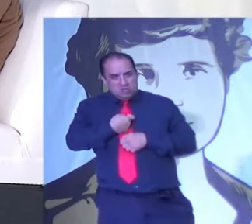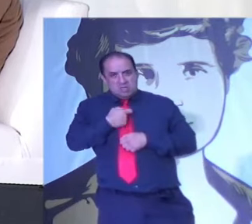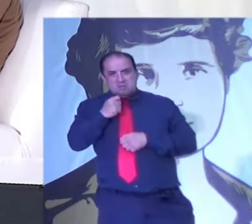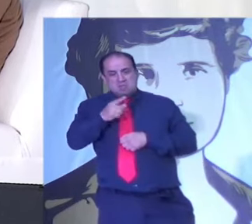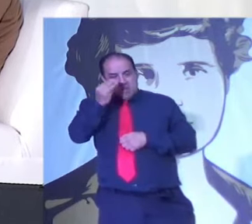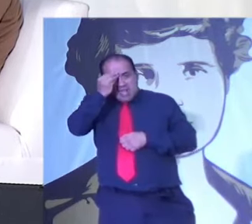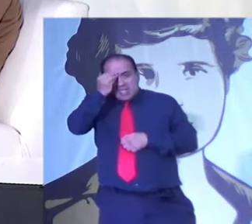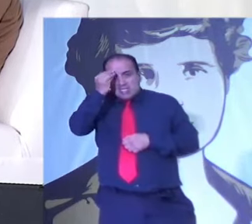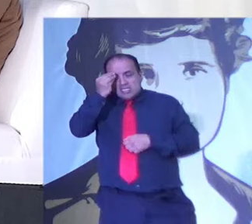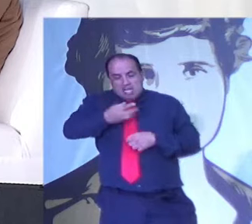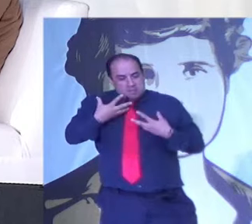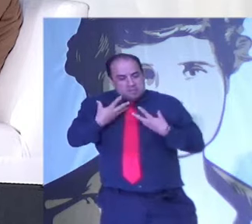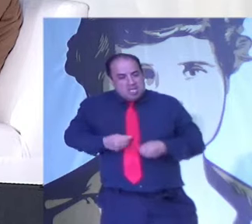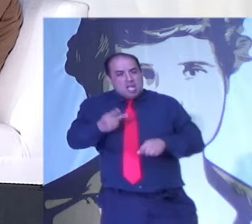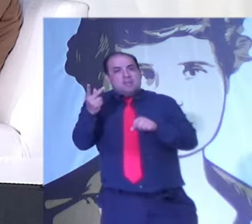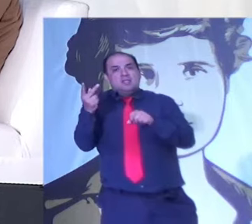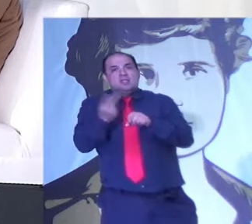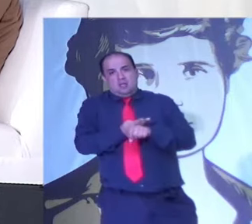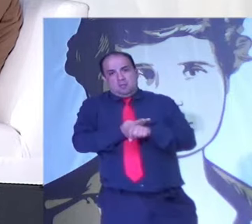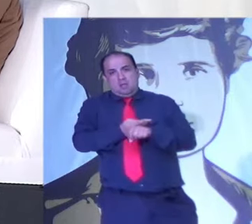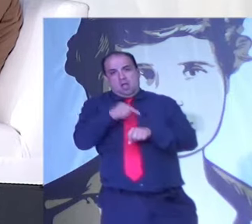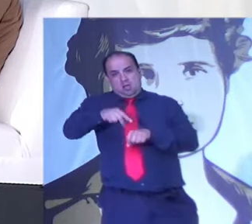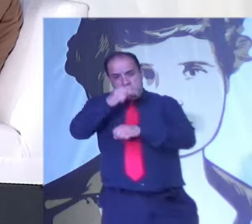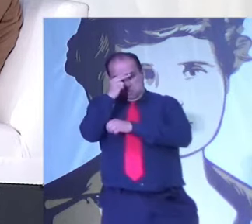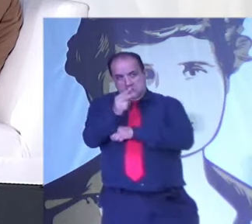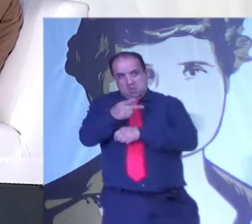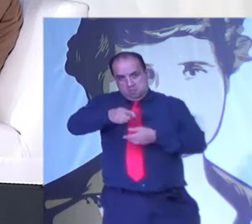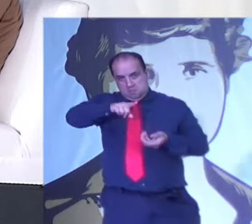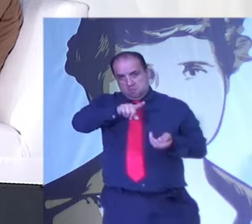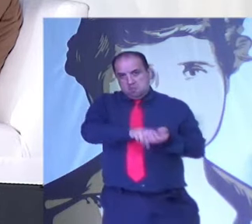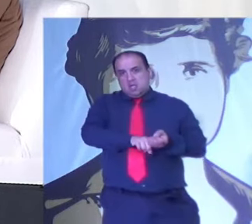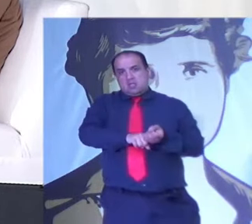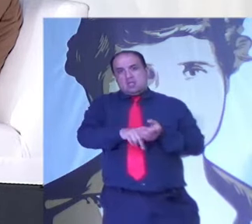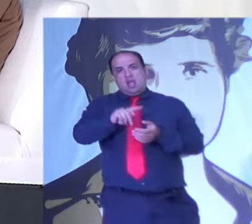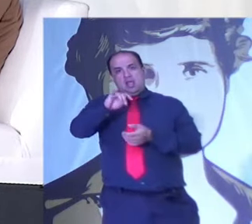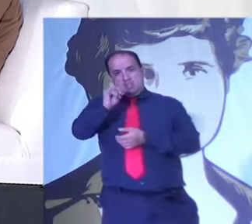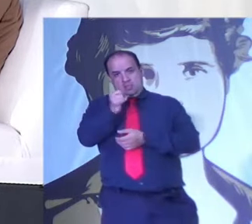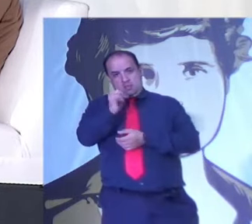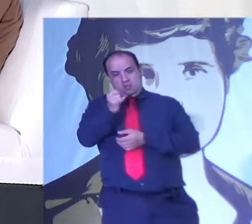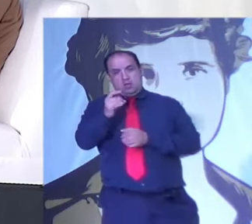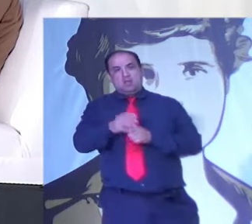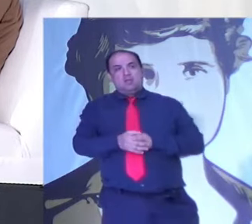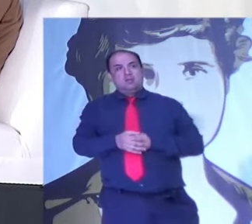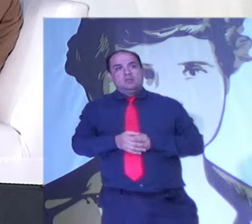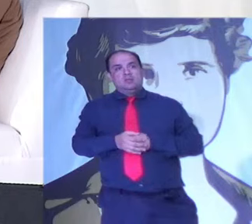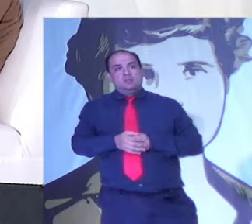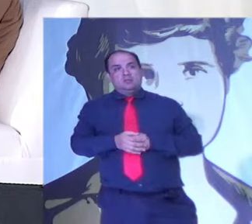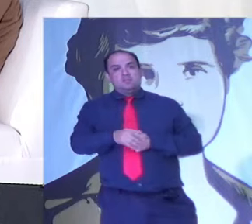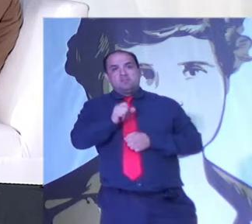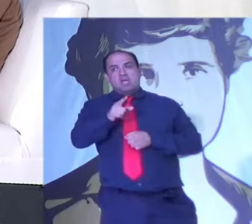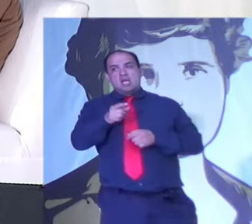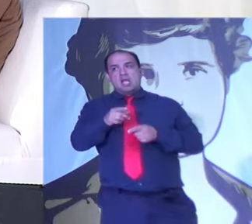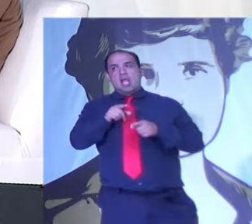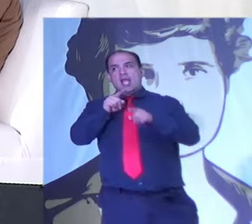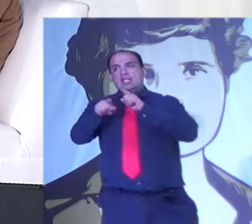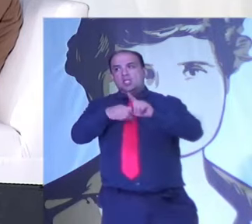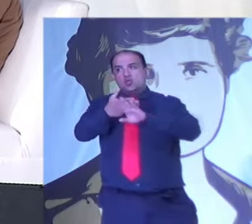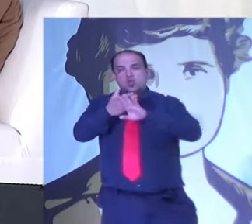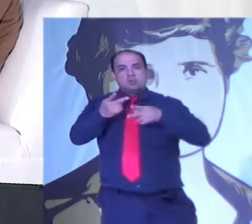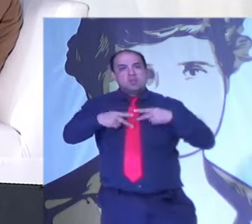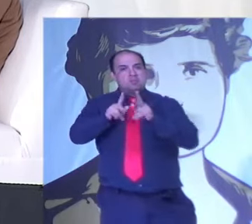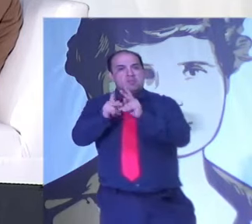lo que pasaba en México y particularmente en Tijuana. Toda la desaparición de periodistas me llegaba mucho. ¿Cómo